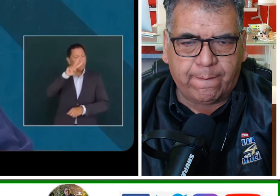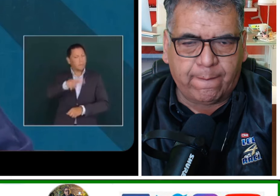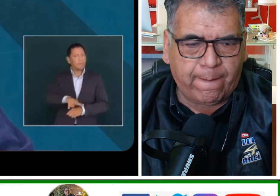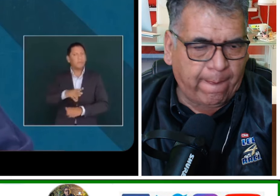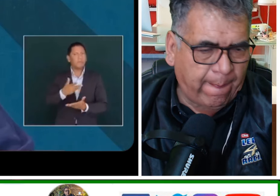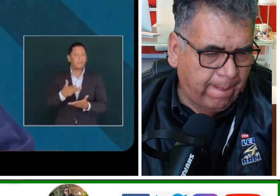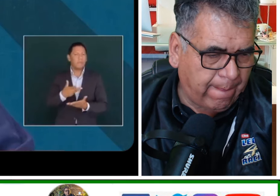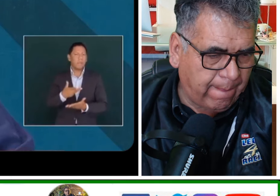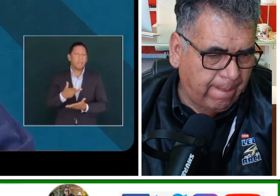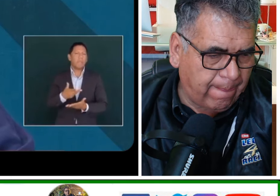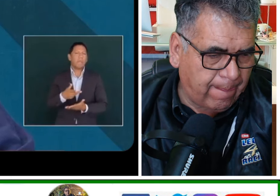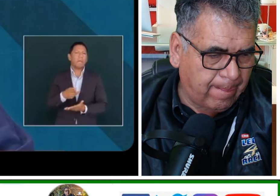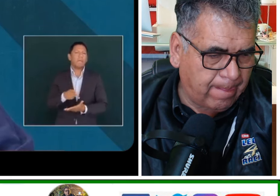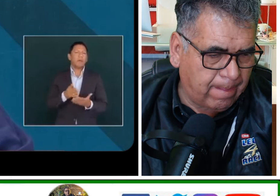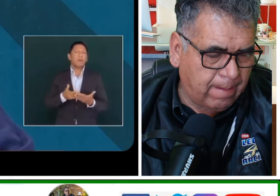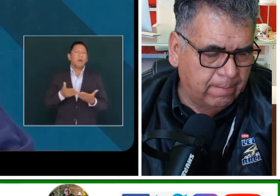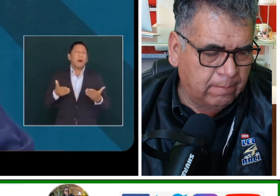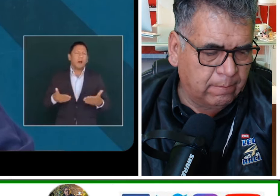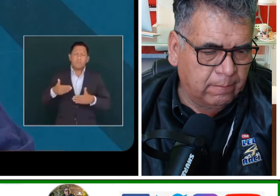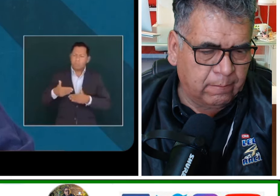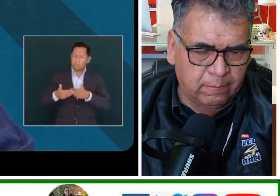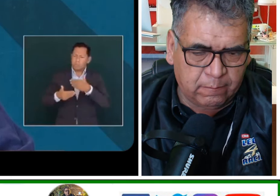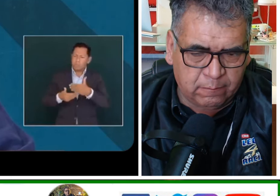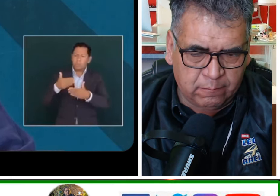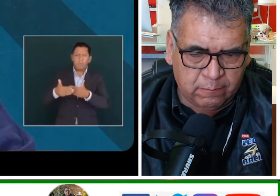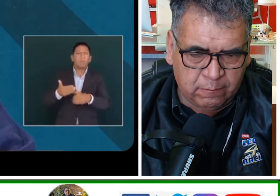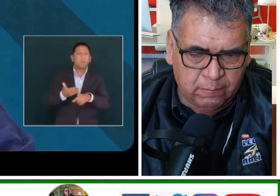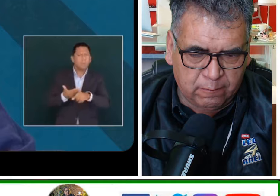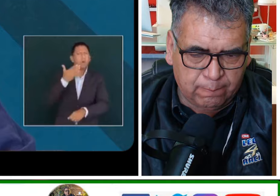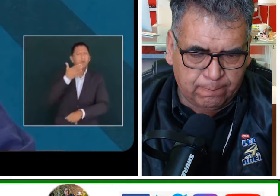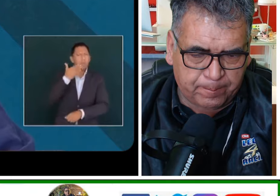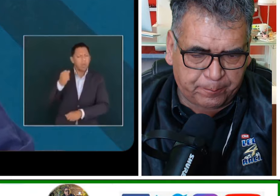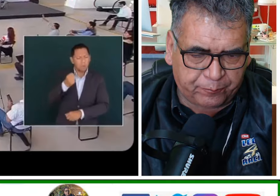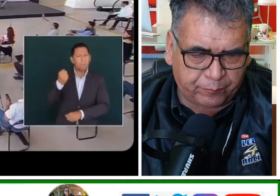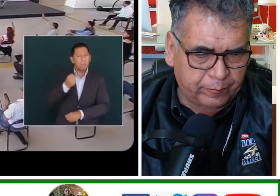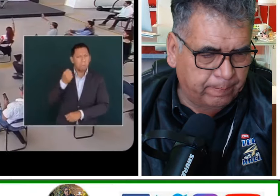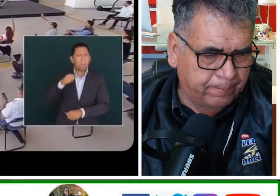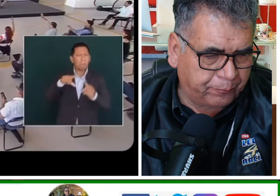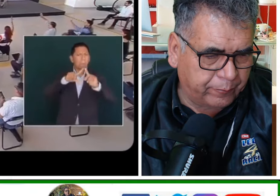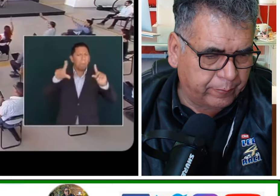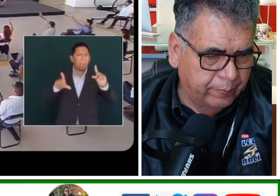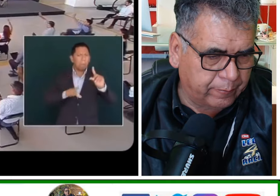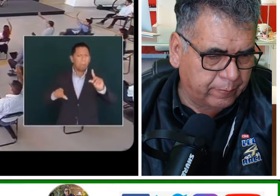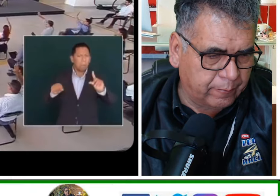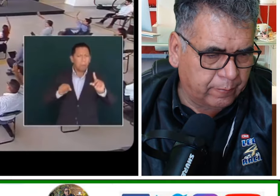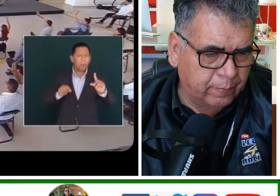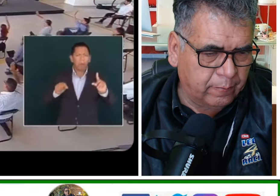Afortunadamente, todo marcha muy bien en el país. No hay nada